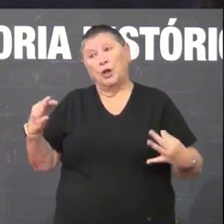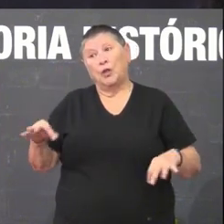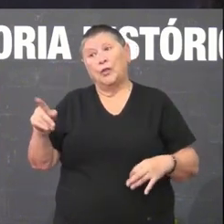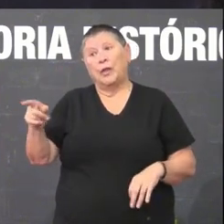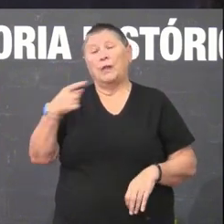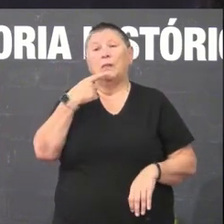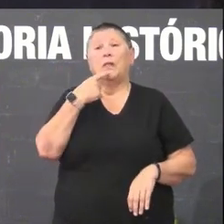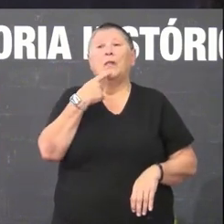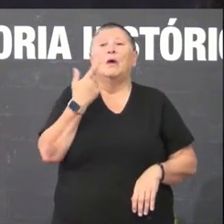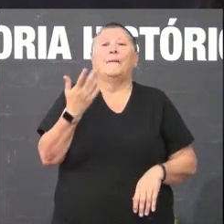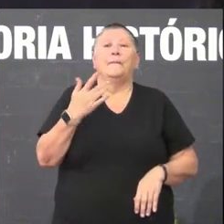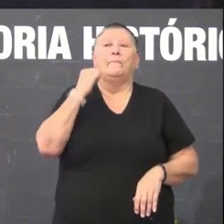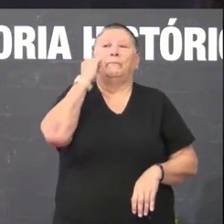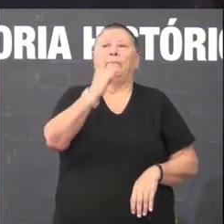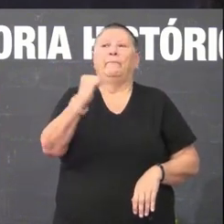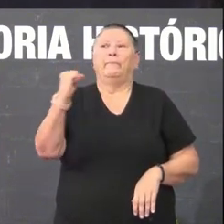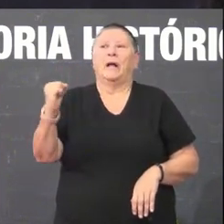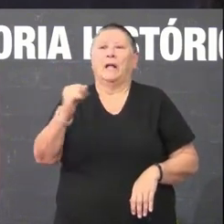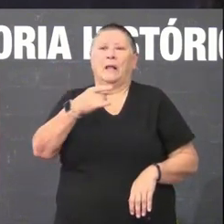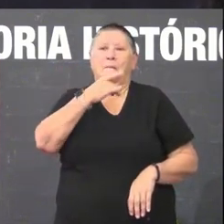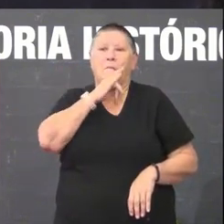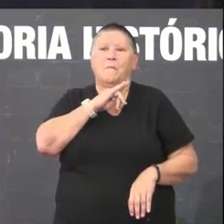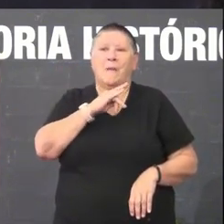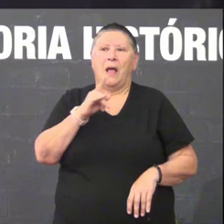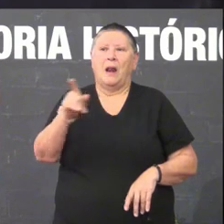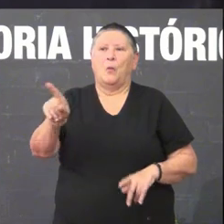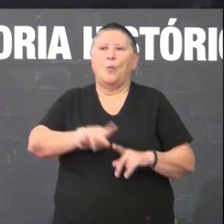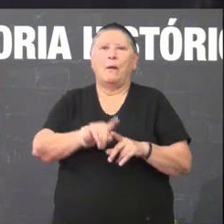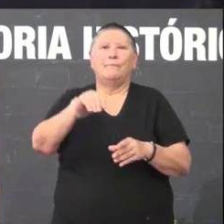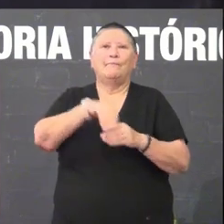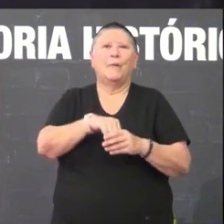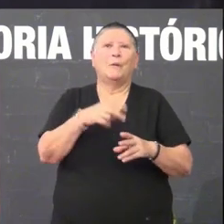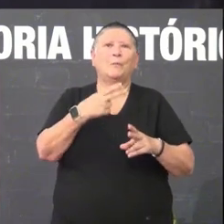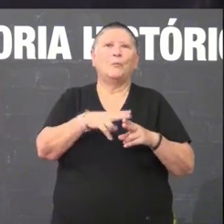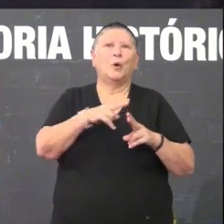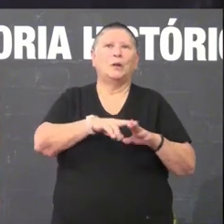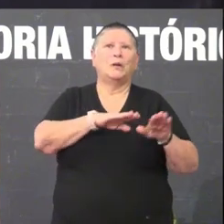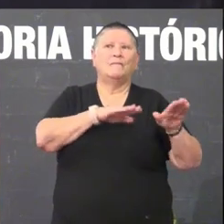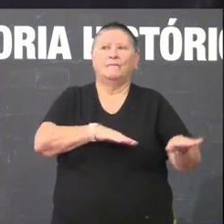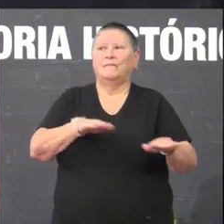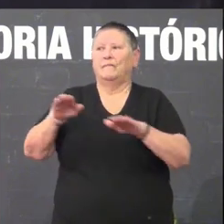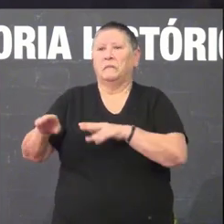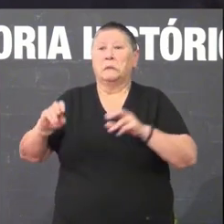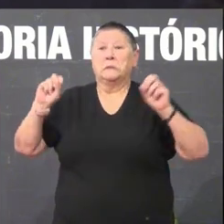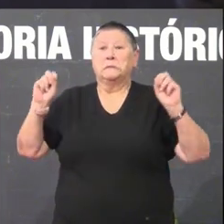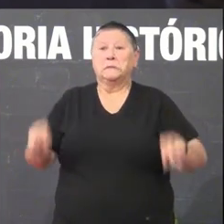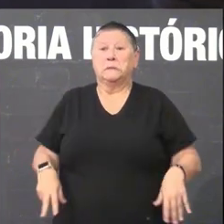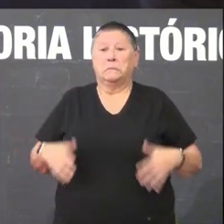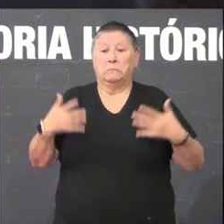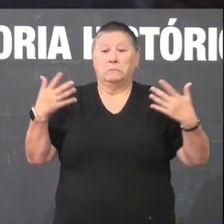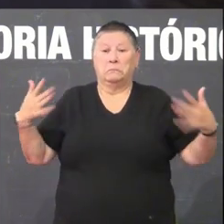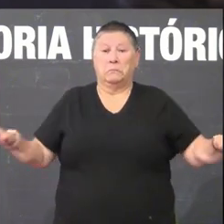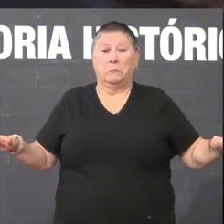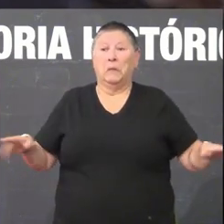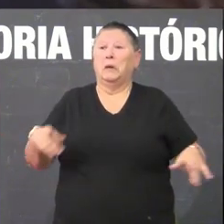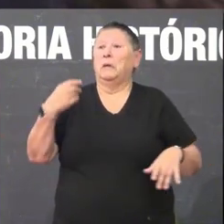estuvo mal asesinar a gente que no militaba en nada que simplemente estaba en el lugar y en el momento equivocado y lo